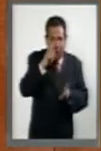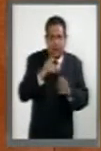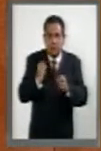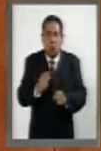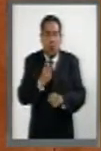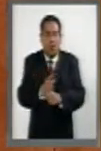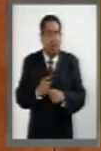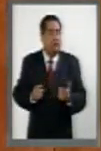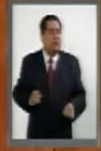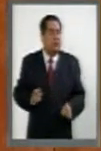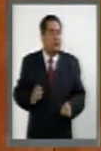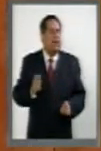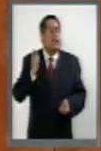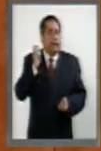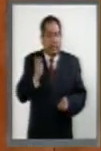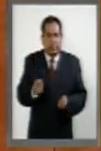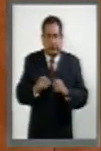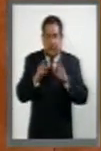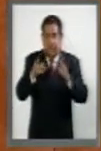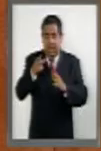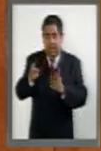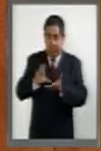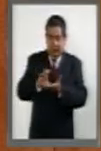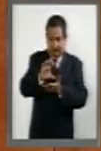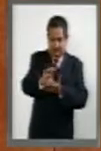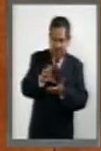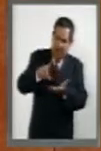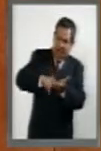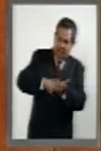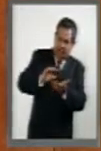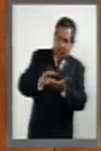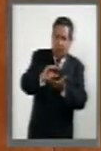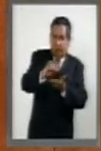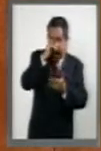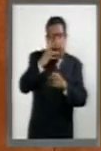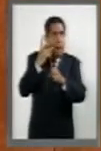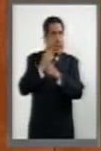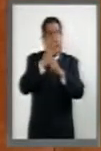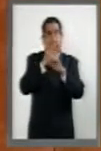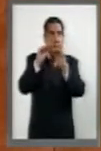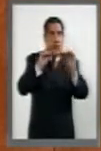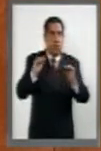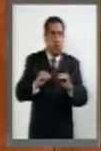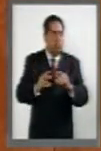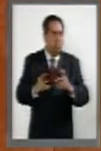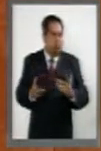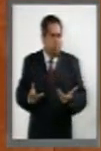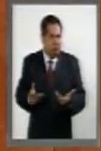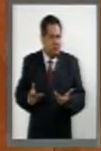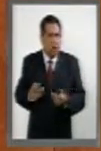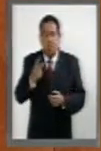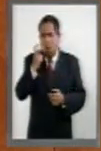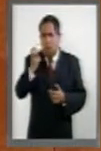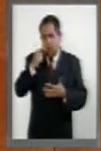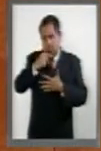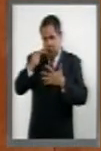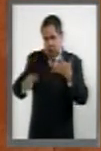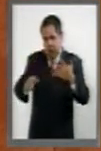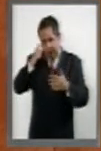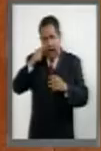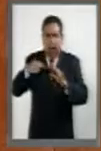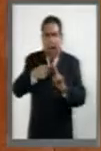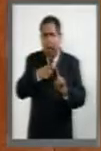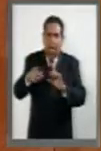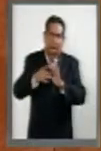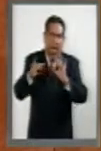Esto indica que en ese monto se encuentra contemplado el mantenimiento de las instalaciones. Por lo anterior, Y para ya no dar más